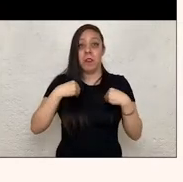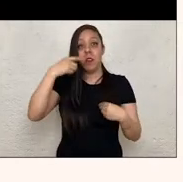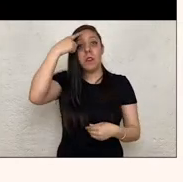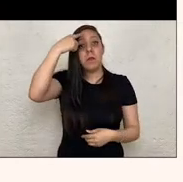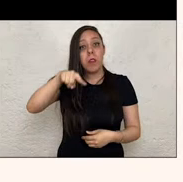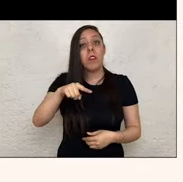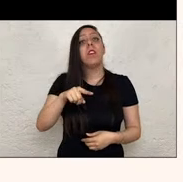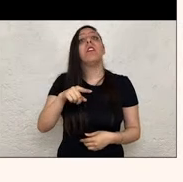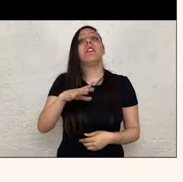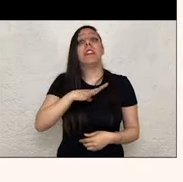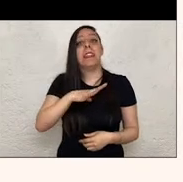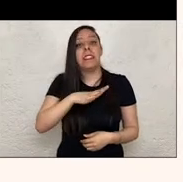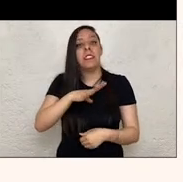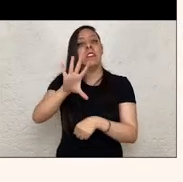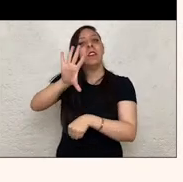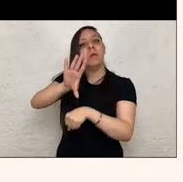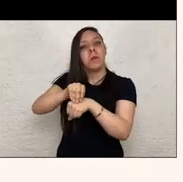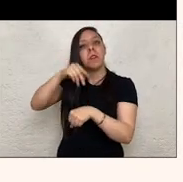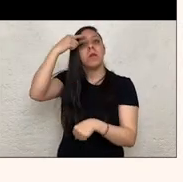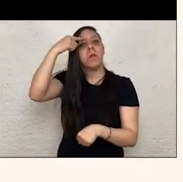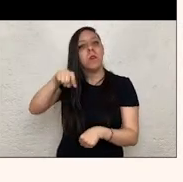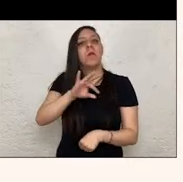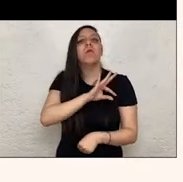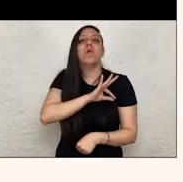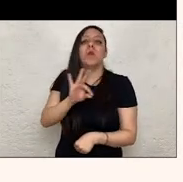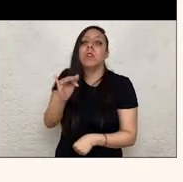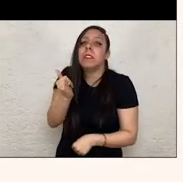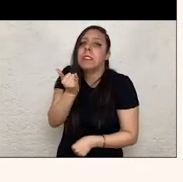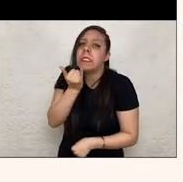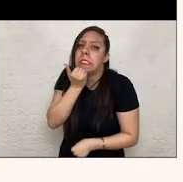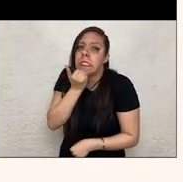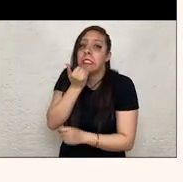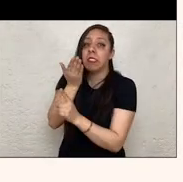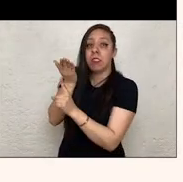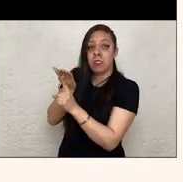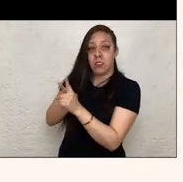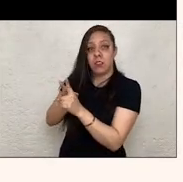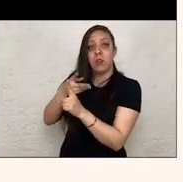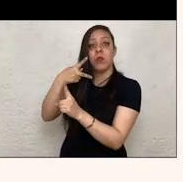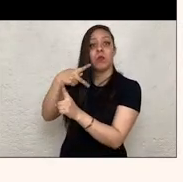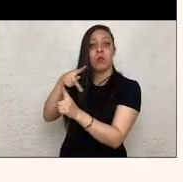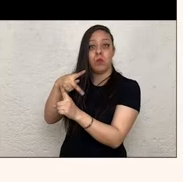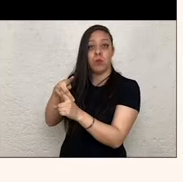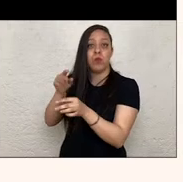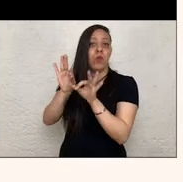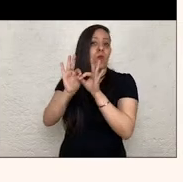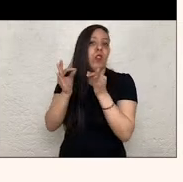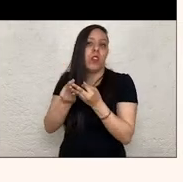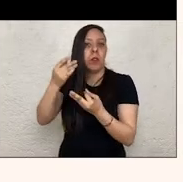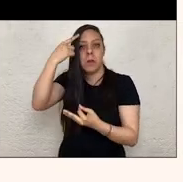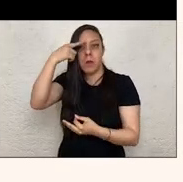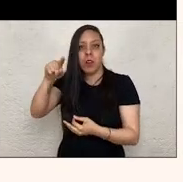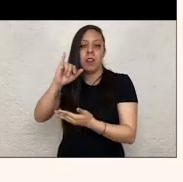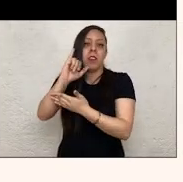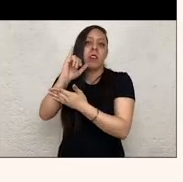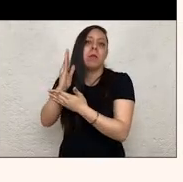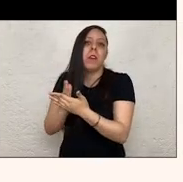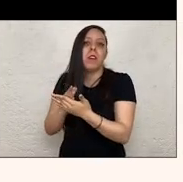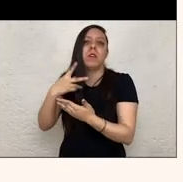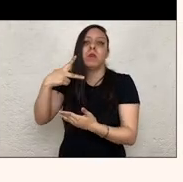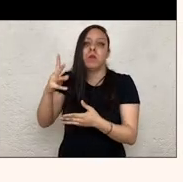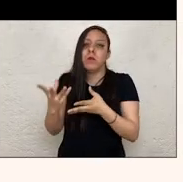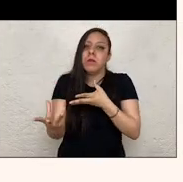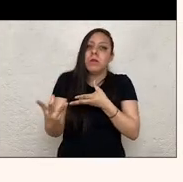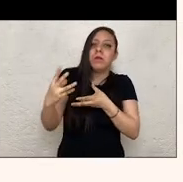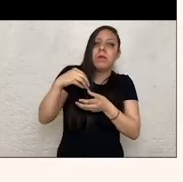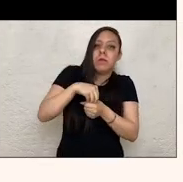vivía, para tener merced, para disculparla, para tener una imagen